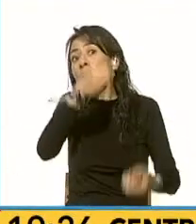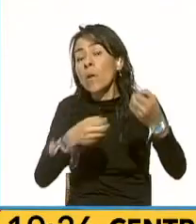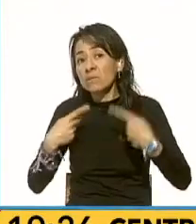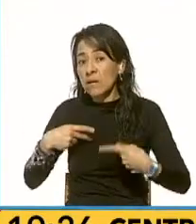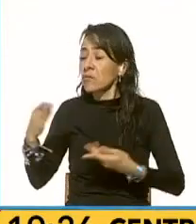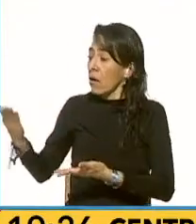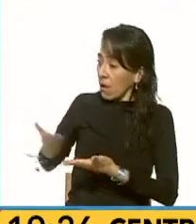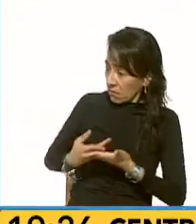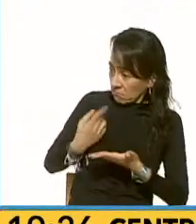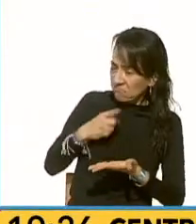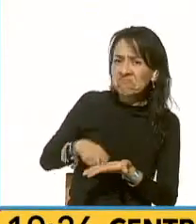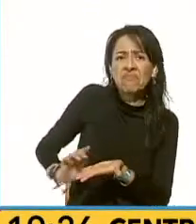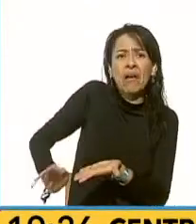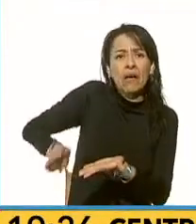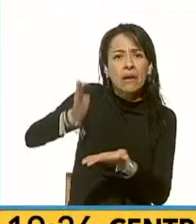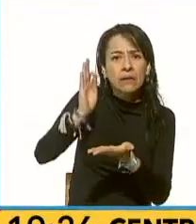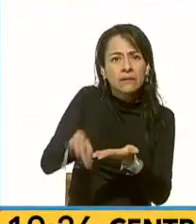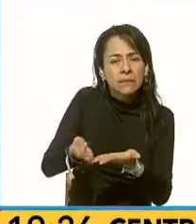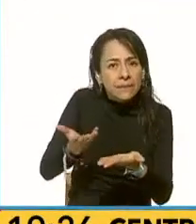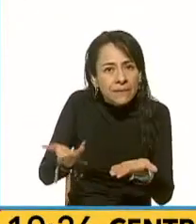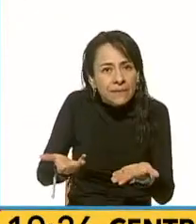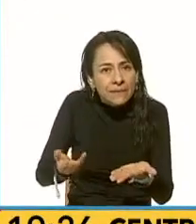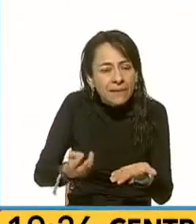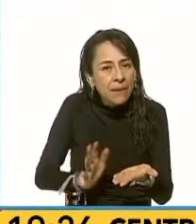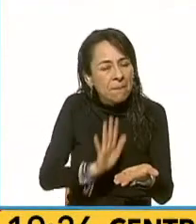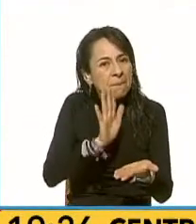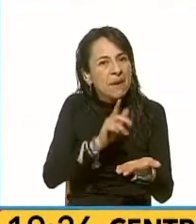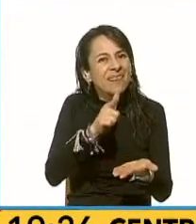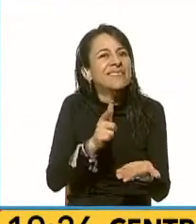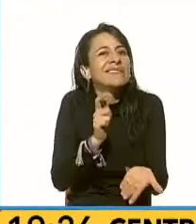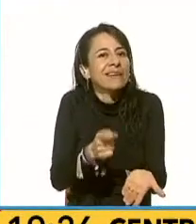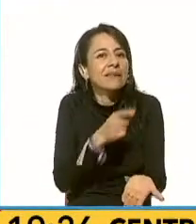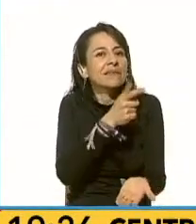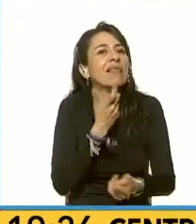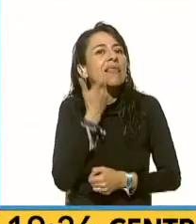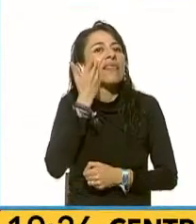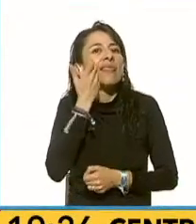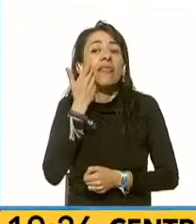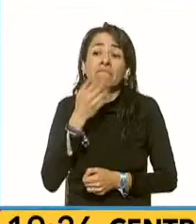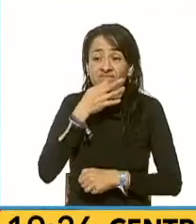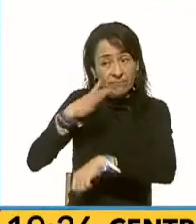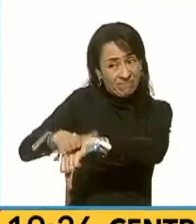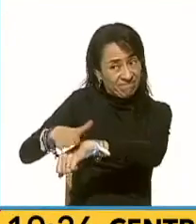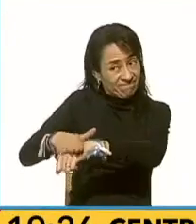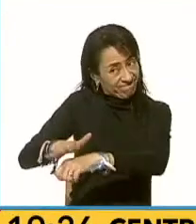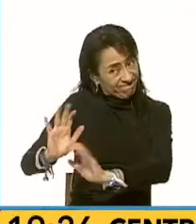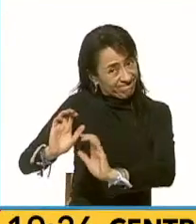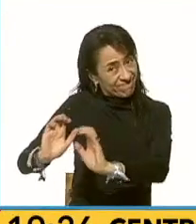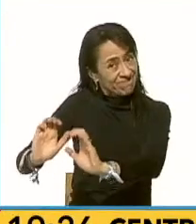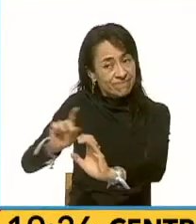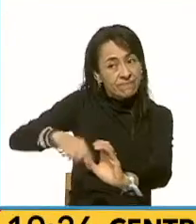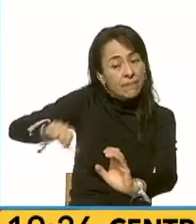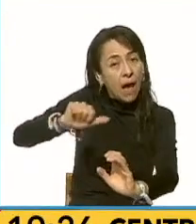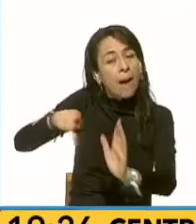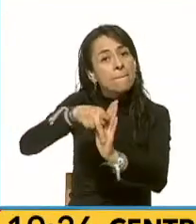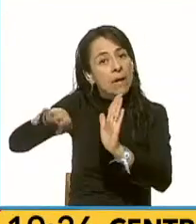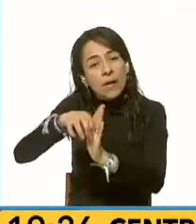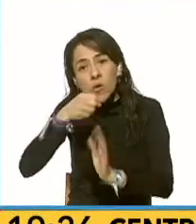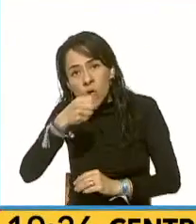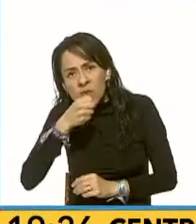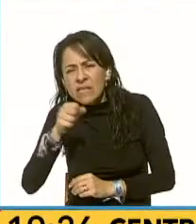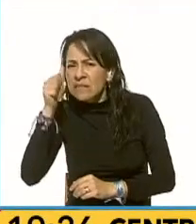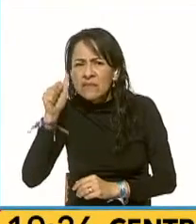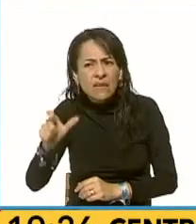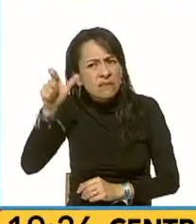provoca, que creo que es amedrentar. La intención es amedrentar a periodistas críticos, a periodistas que